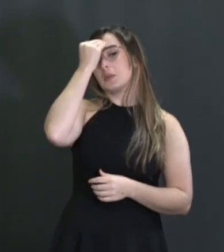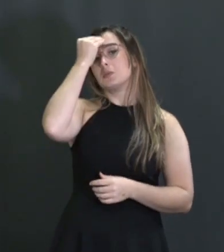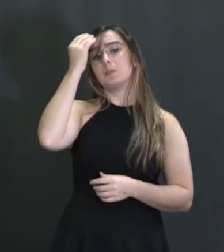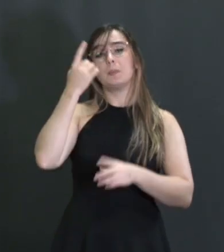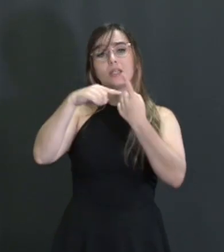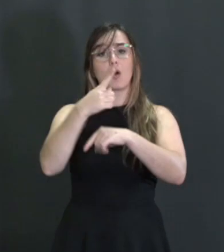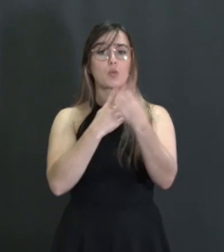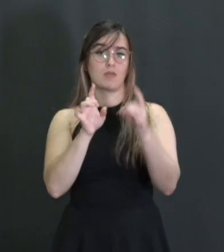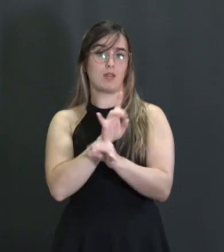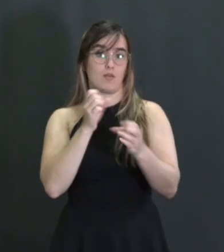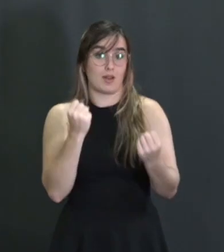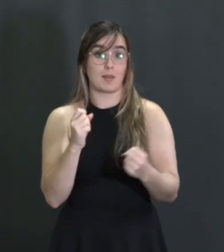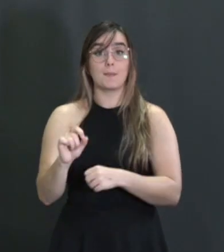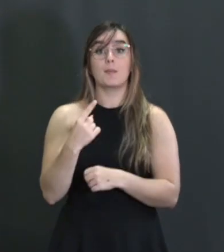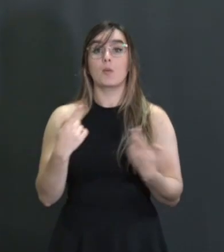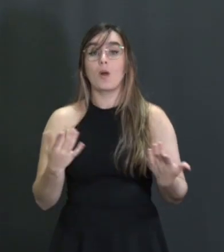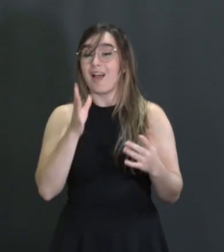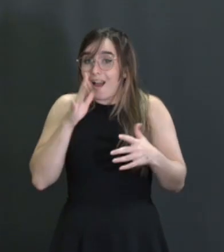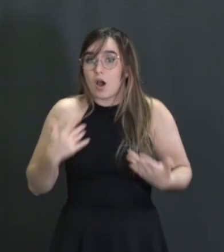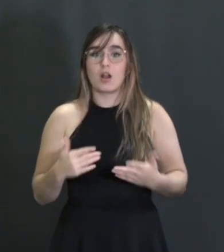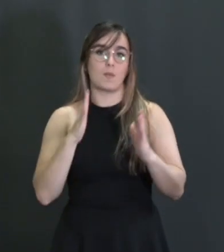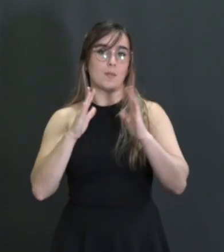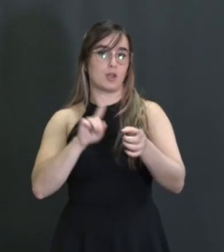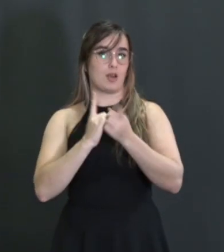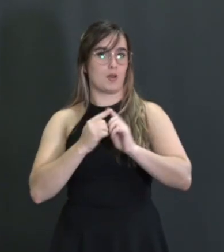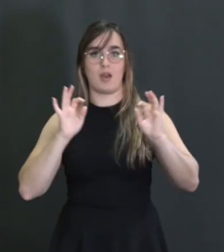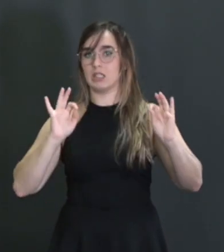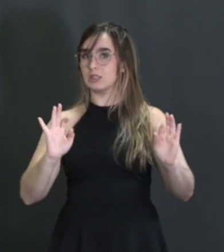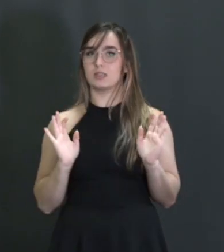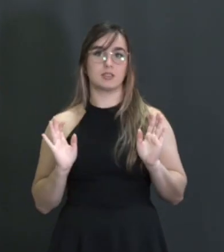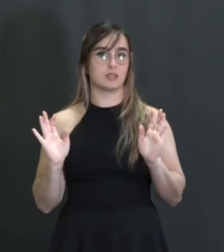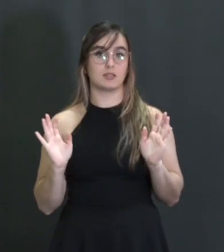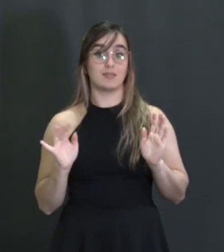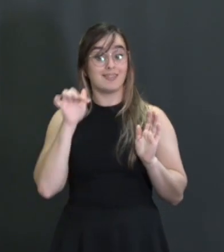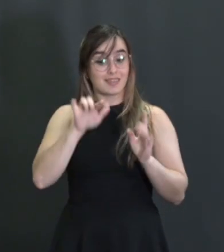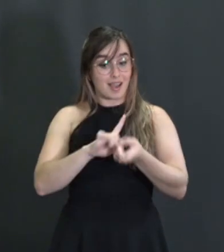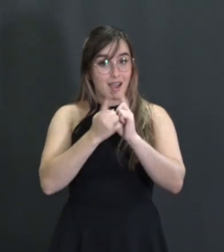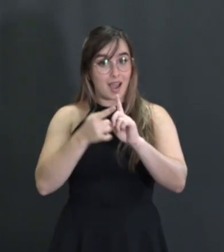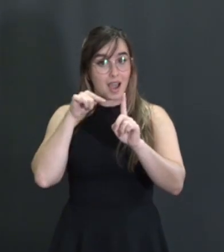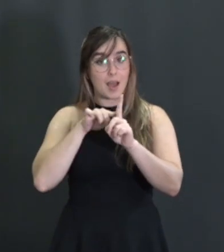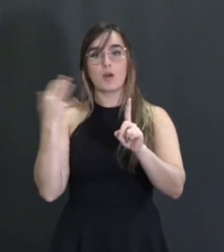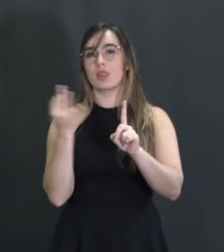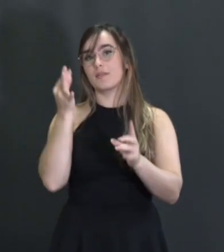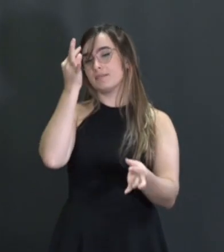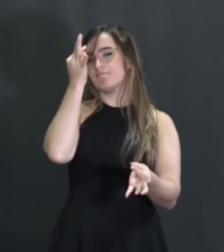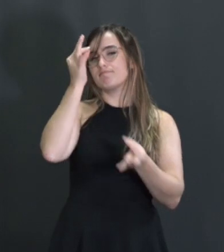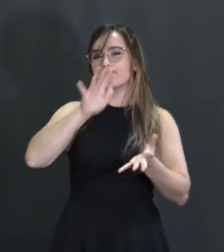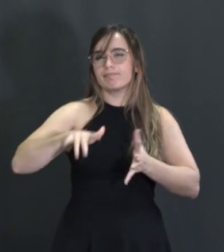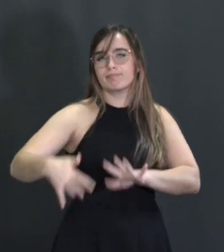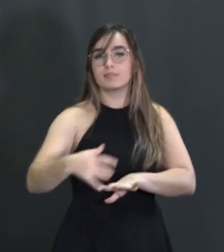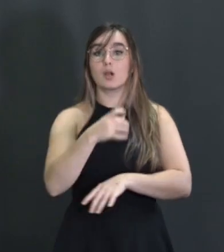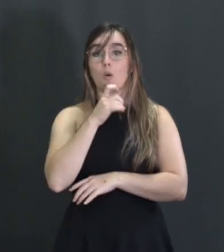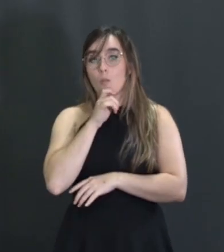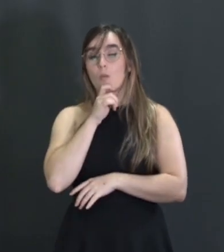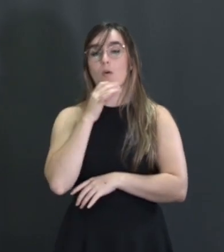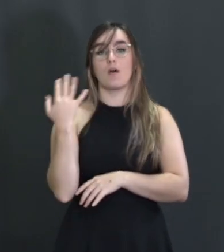es que efectivamente estamos en un momento de cambio y ese cambio se tiene que concretar en una